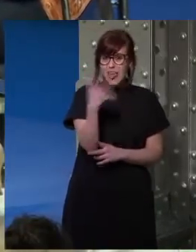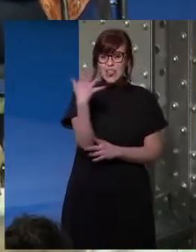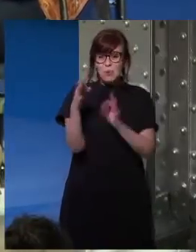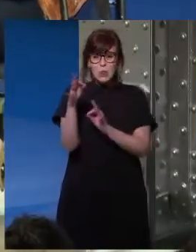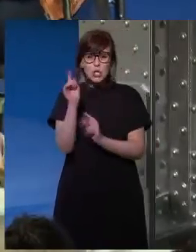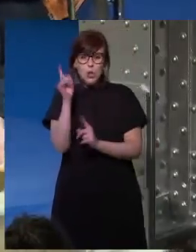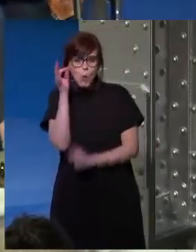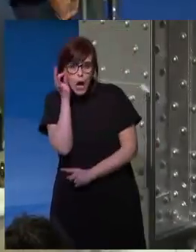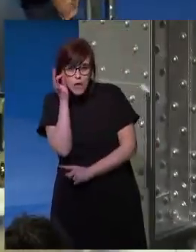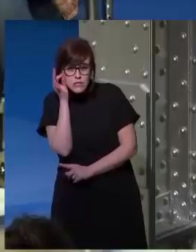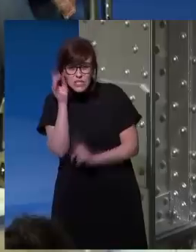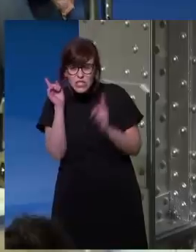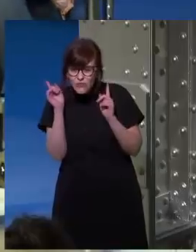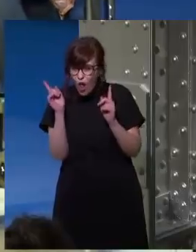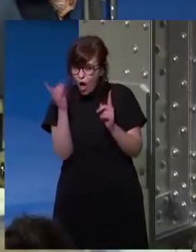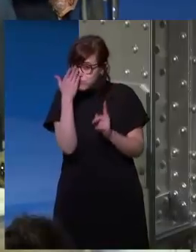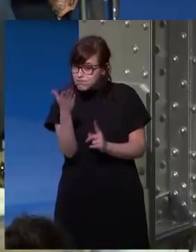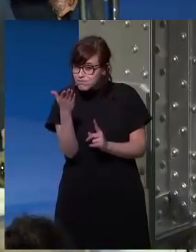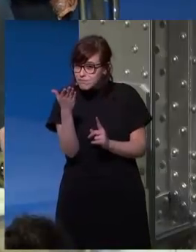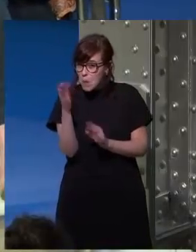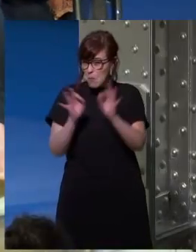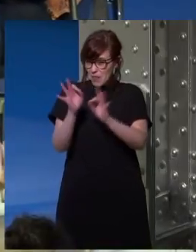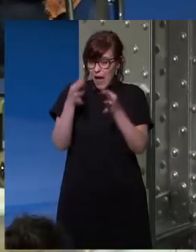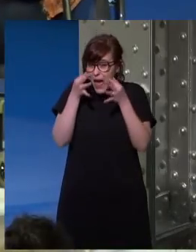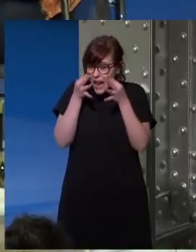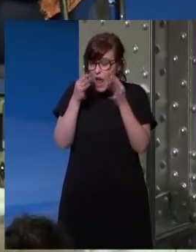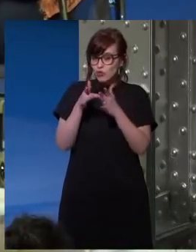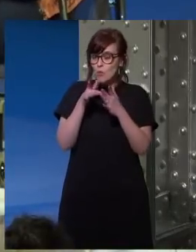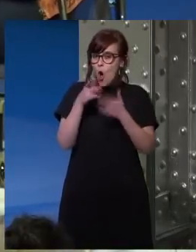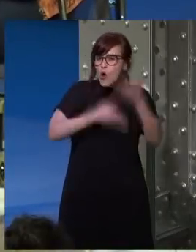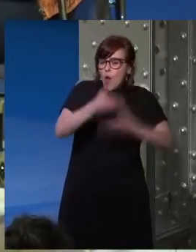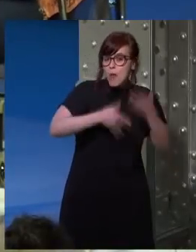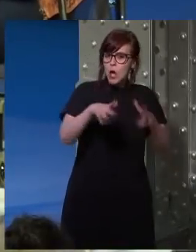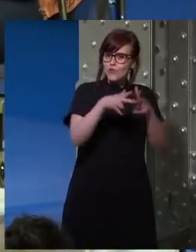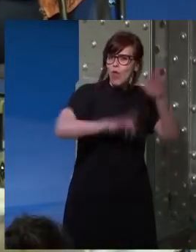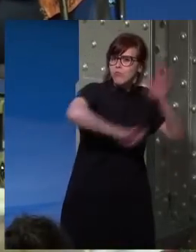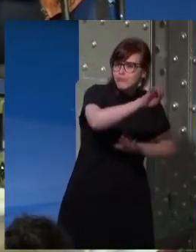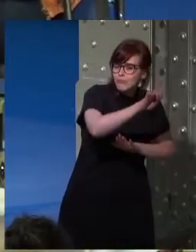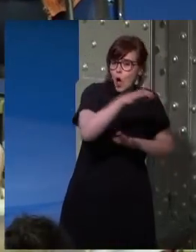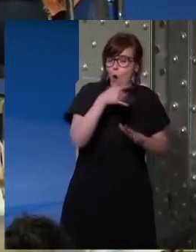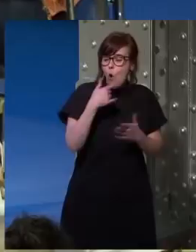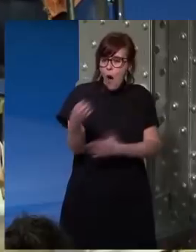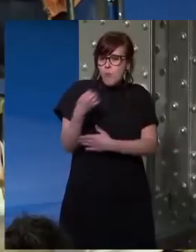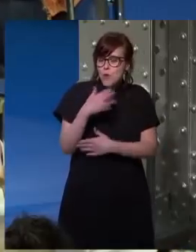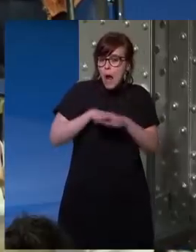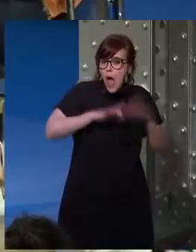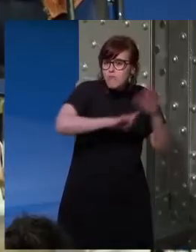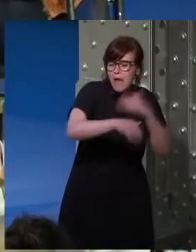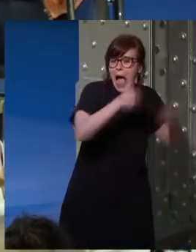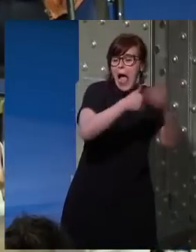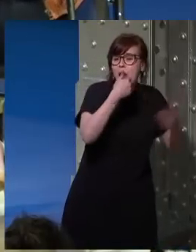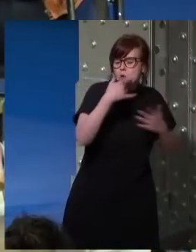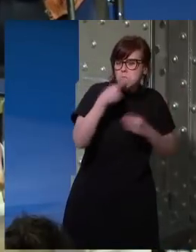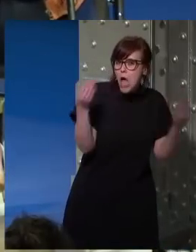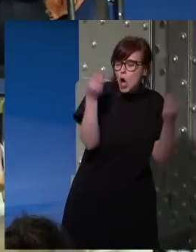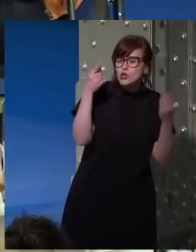¿no? Porque dices, ¿realmente solo ese porcentaje de mujeres han contribuido a evolucionar nuestra sociedad? ¿Han hecho algo por nosotros para hacerla avanzar, para hacerla